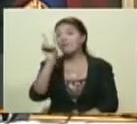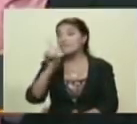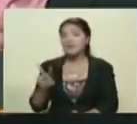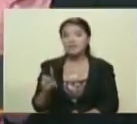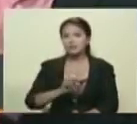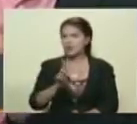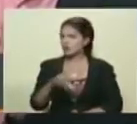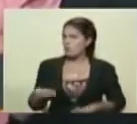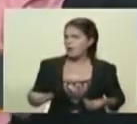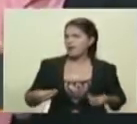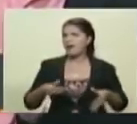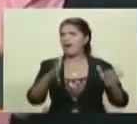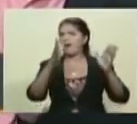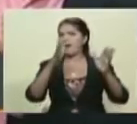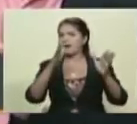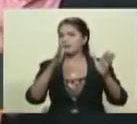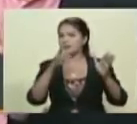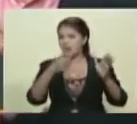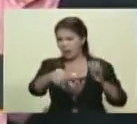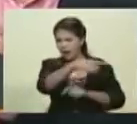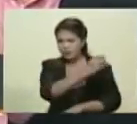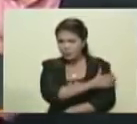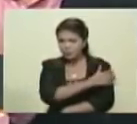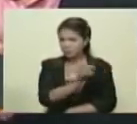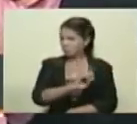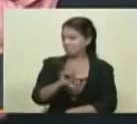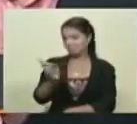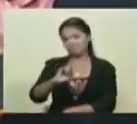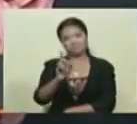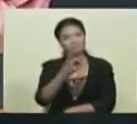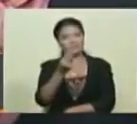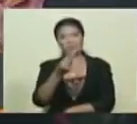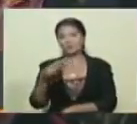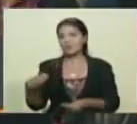va a regalar el poder político a la oligarquía, no se lo vamos a dar.